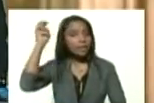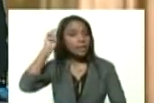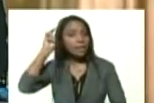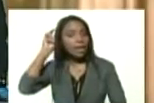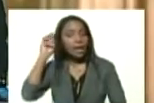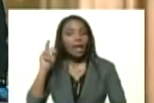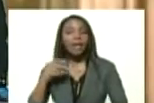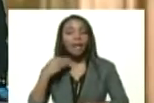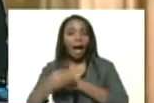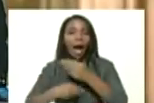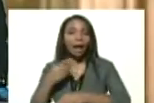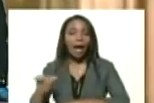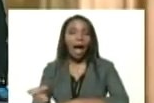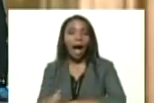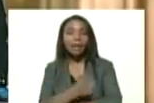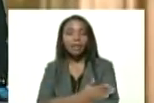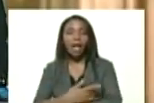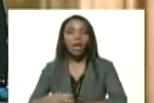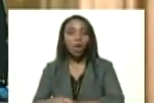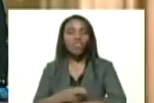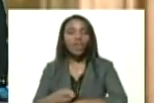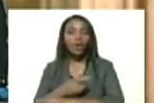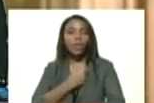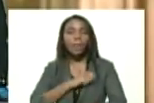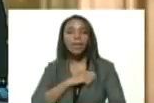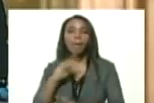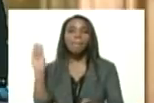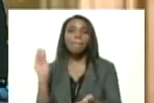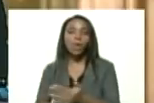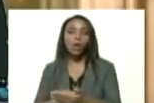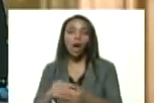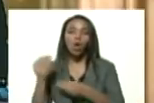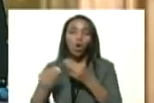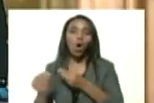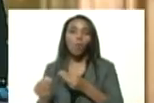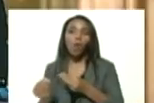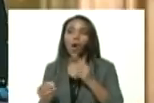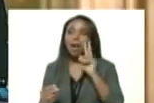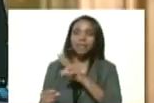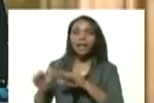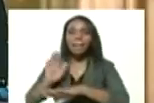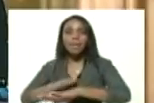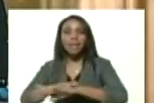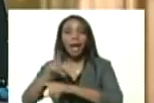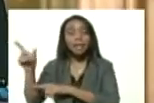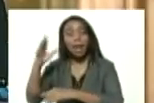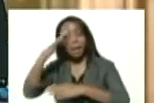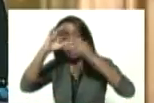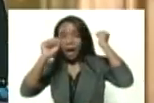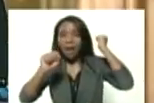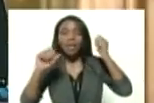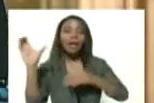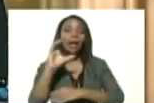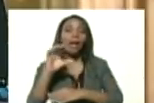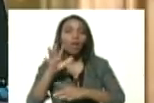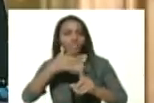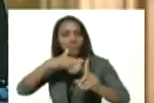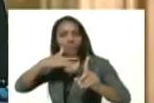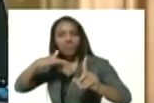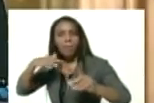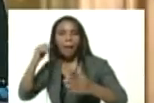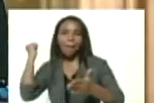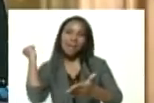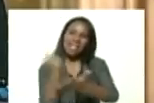las gestiones ante el gobierno de españa para que tome cartas en el asunto porque desde su embajada en caracas se está conspirando para matar